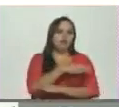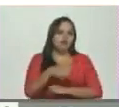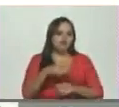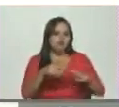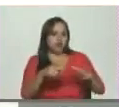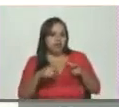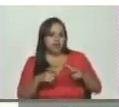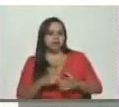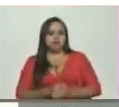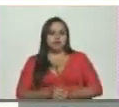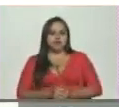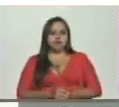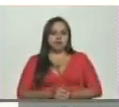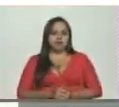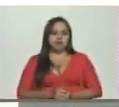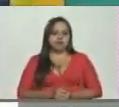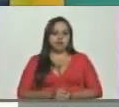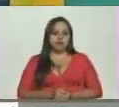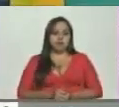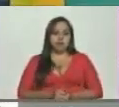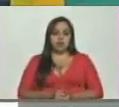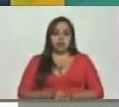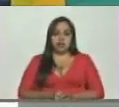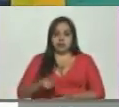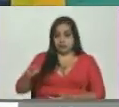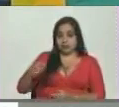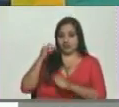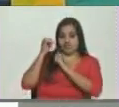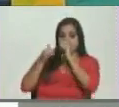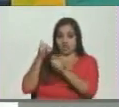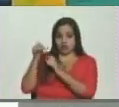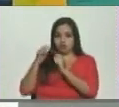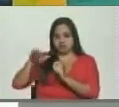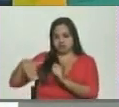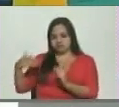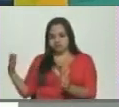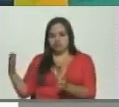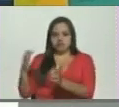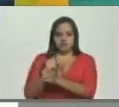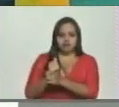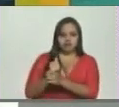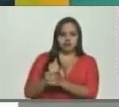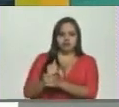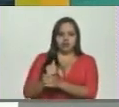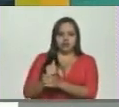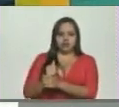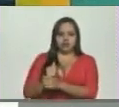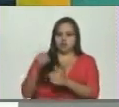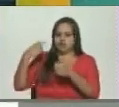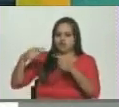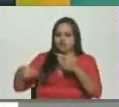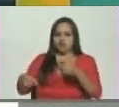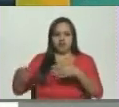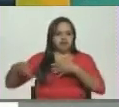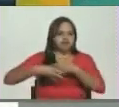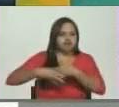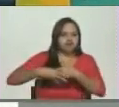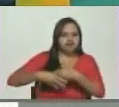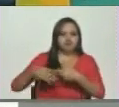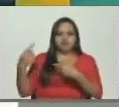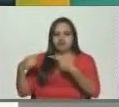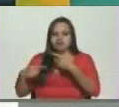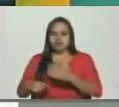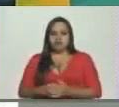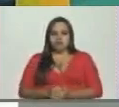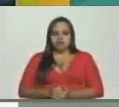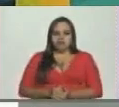bueno, los televidentes? Sobre todo este video lo van a poder apreciar a través de las plataformas digitales, las diferentes